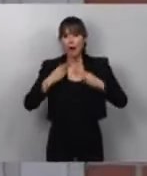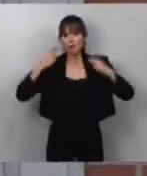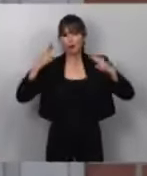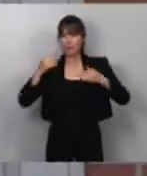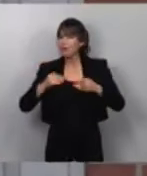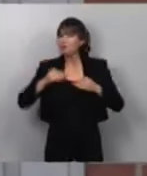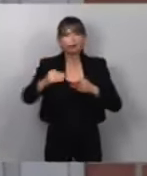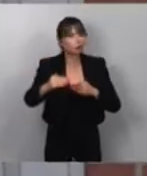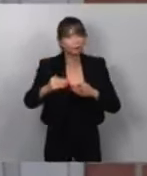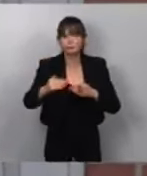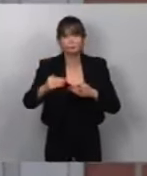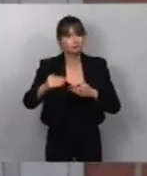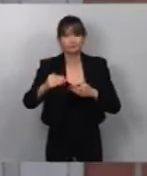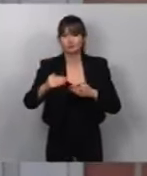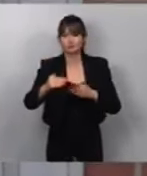futuro